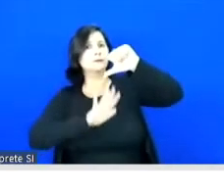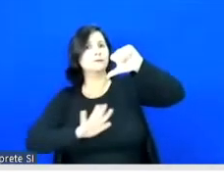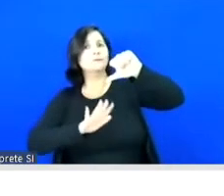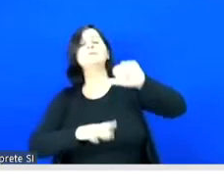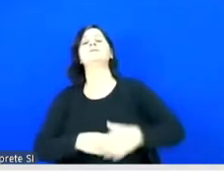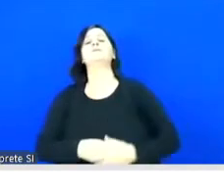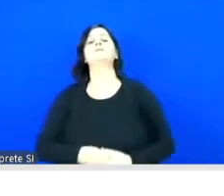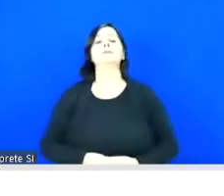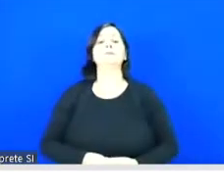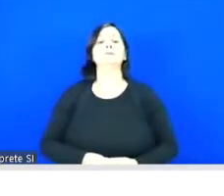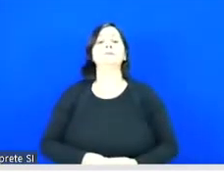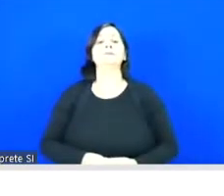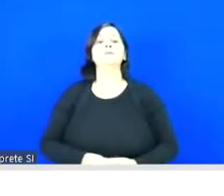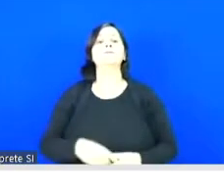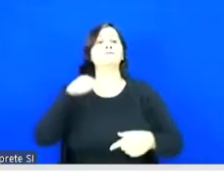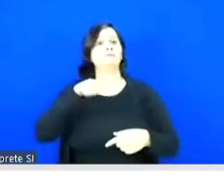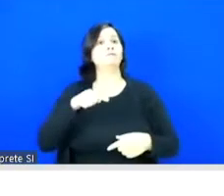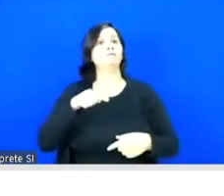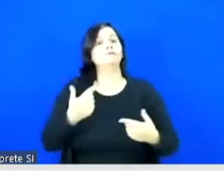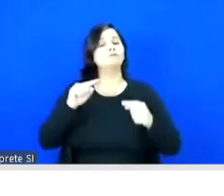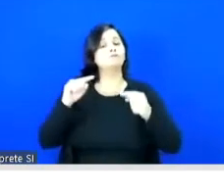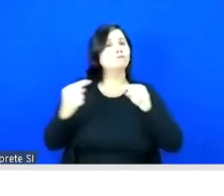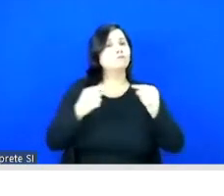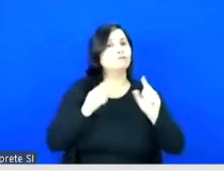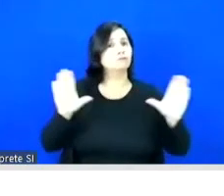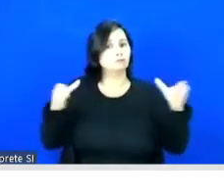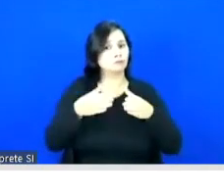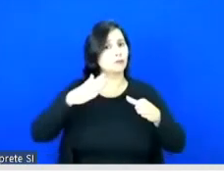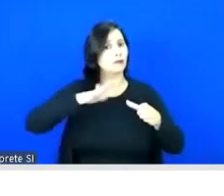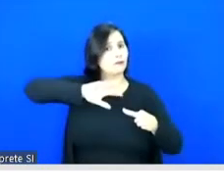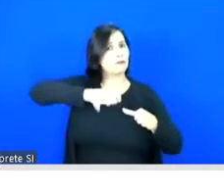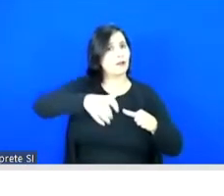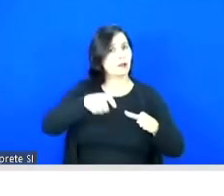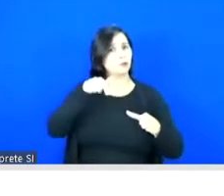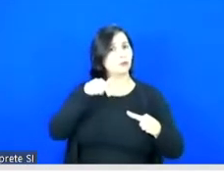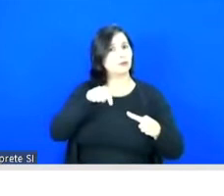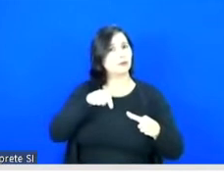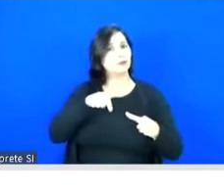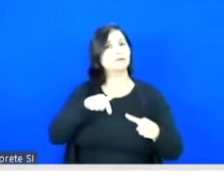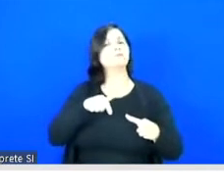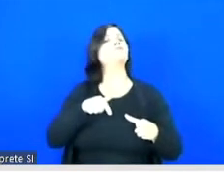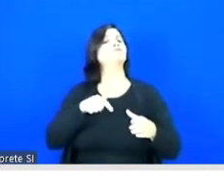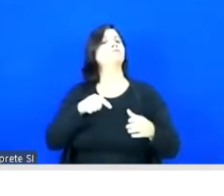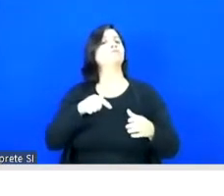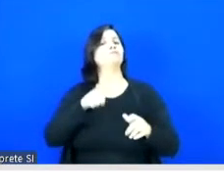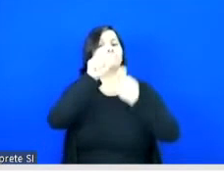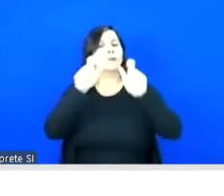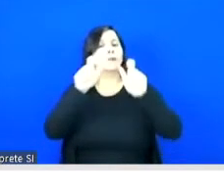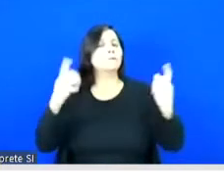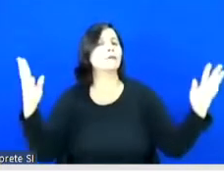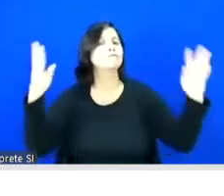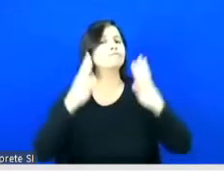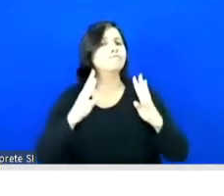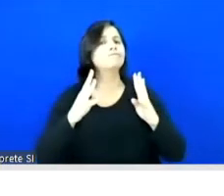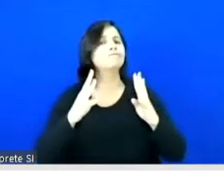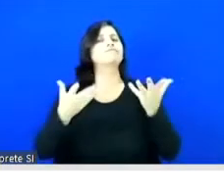estos países el acceso a la información, a la participación social y a la justicia ambientales.